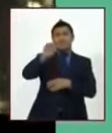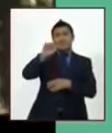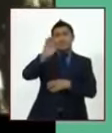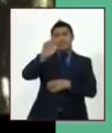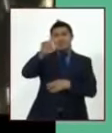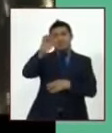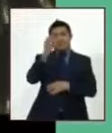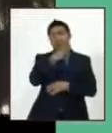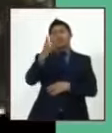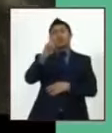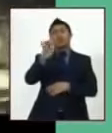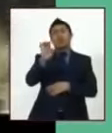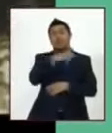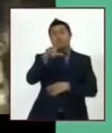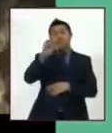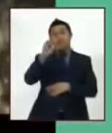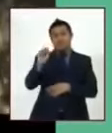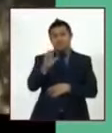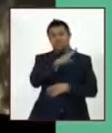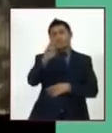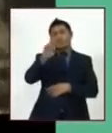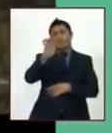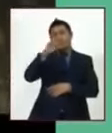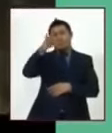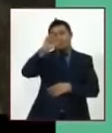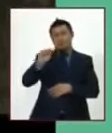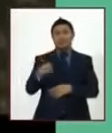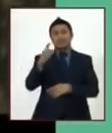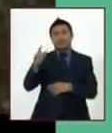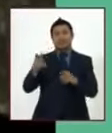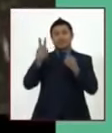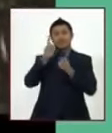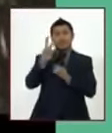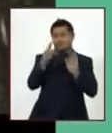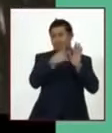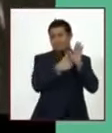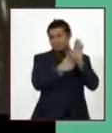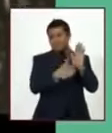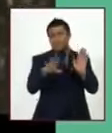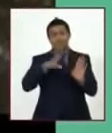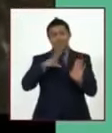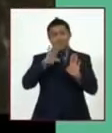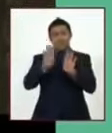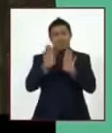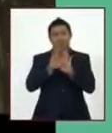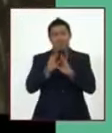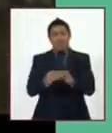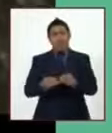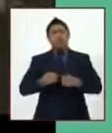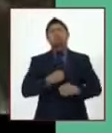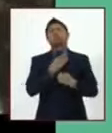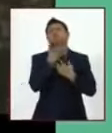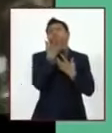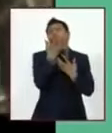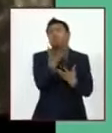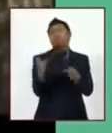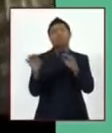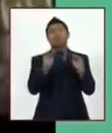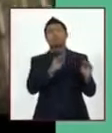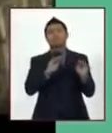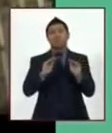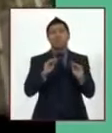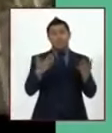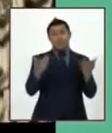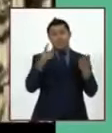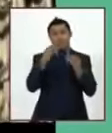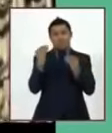en donde se llega a la máxima expresión del movimiento y de la